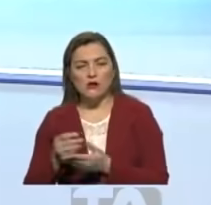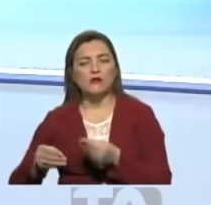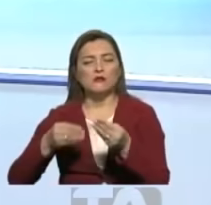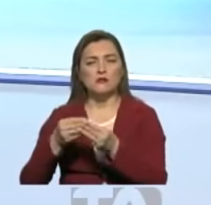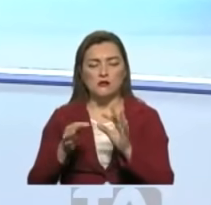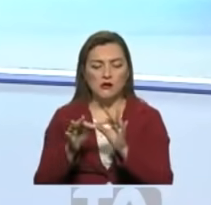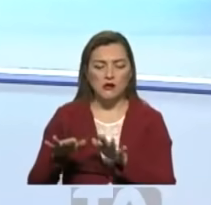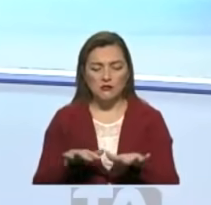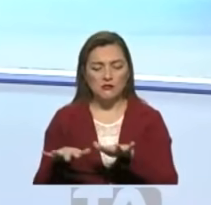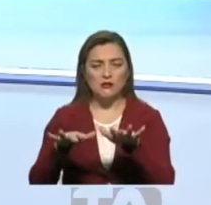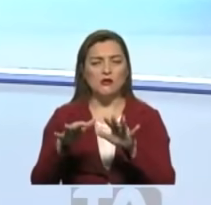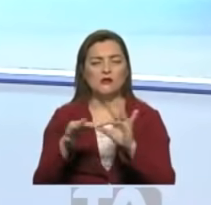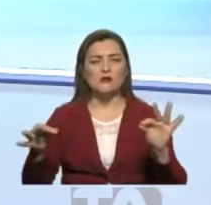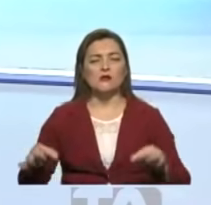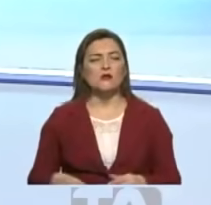ríos y quebradas.